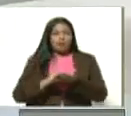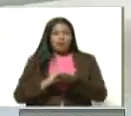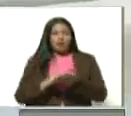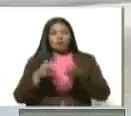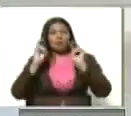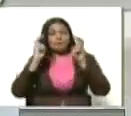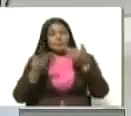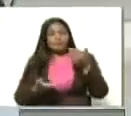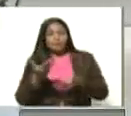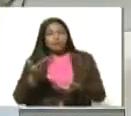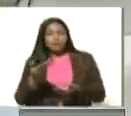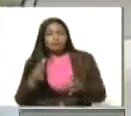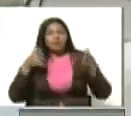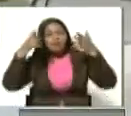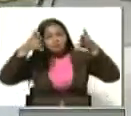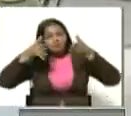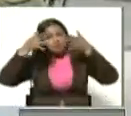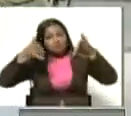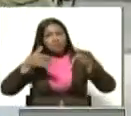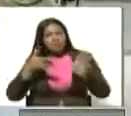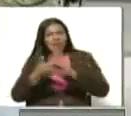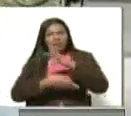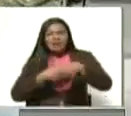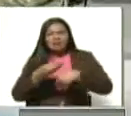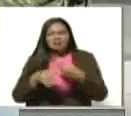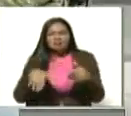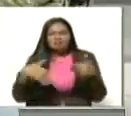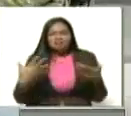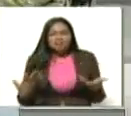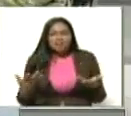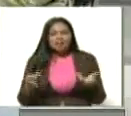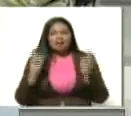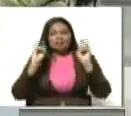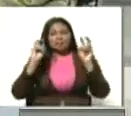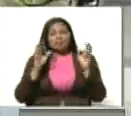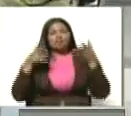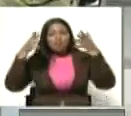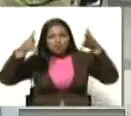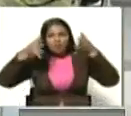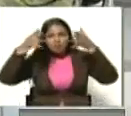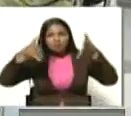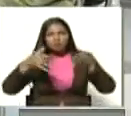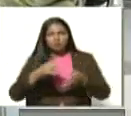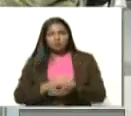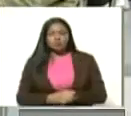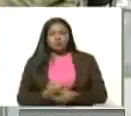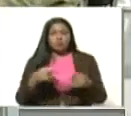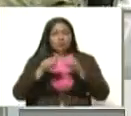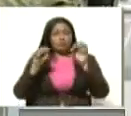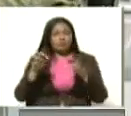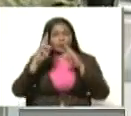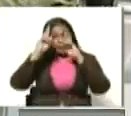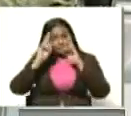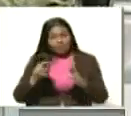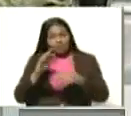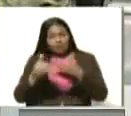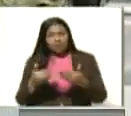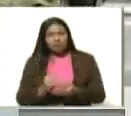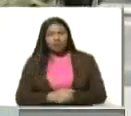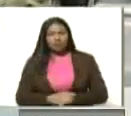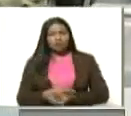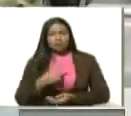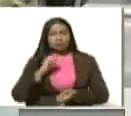que tiene que ver con el tema de la formación. ¿Qué se está haciendo para ese tema de formación en esta materia, en el tema del respeto, de la